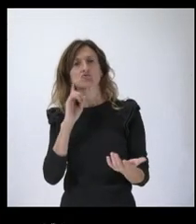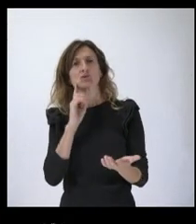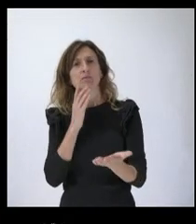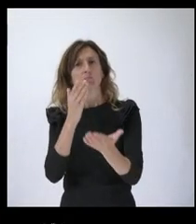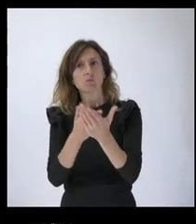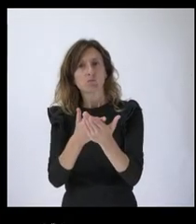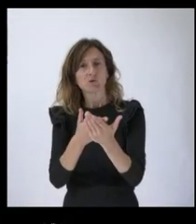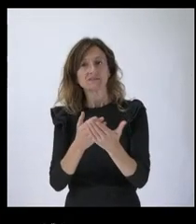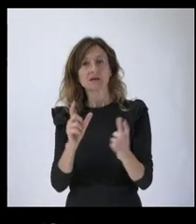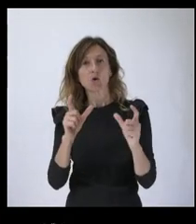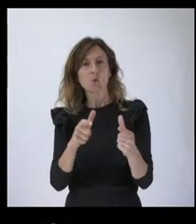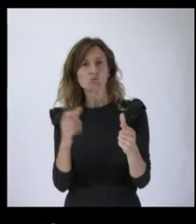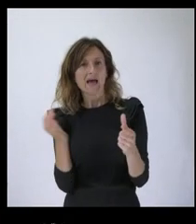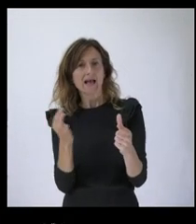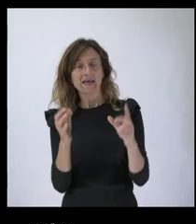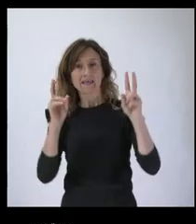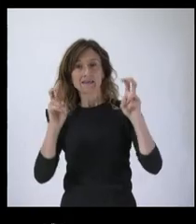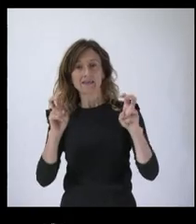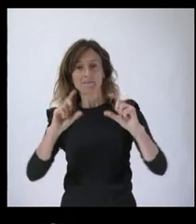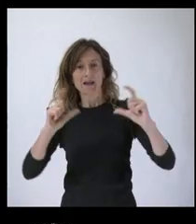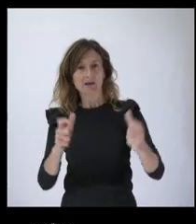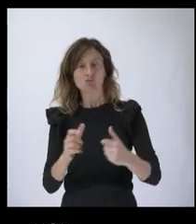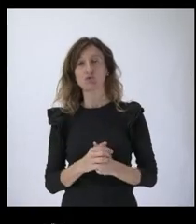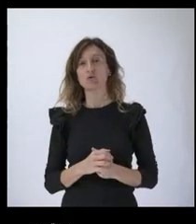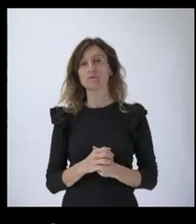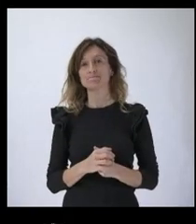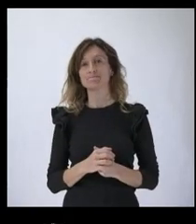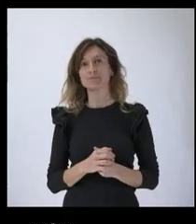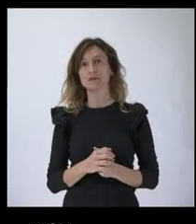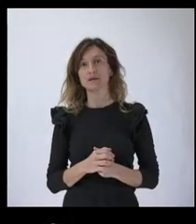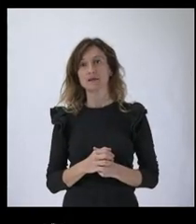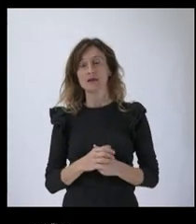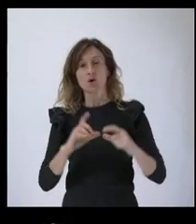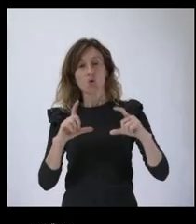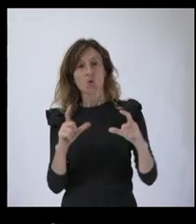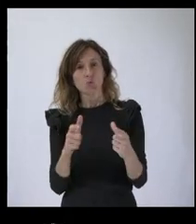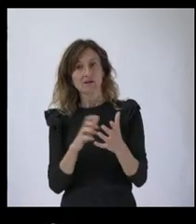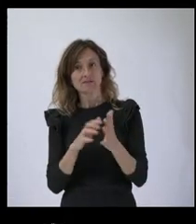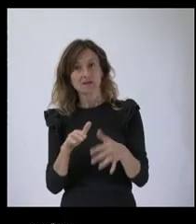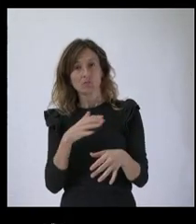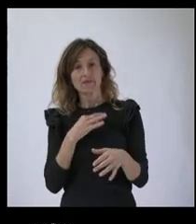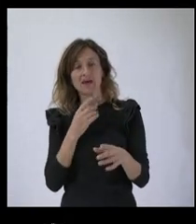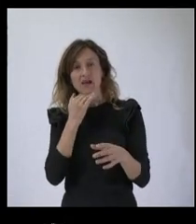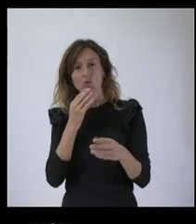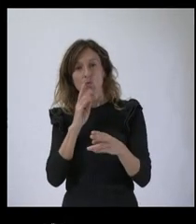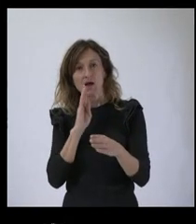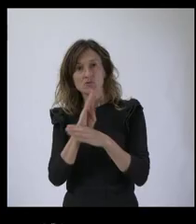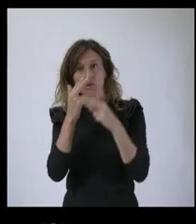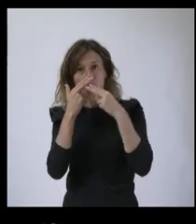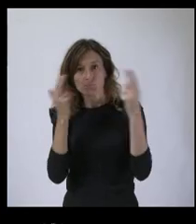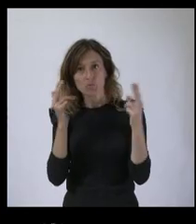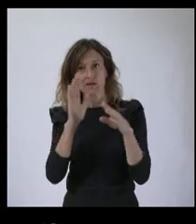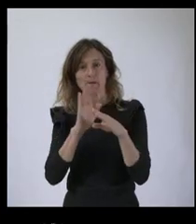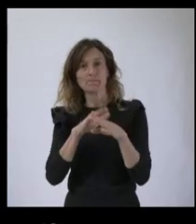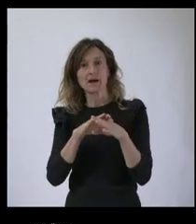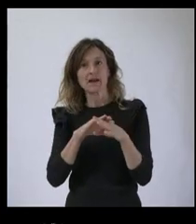lleva alguna propuesta la junta en en esta reunión Y si en todo caso estaría dispuesta a poner encima de la mesa ayudas públicas para que en contra par